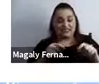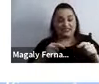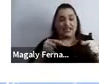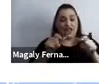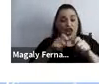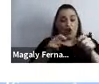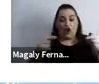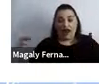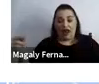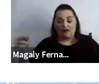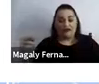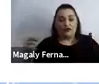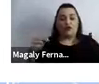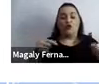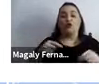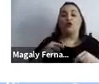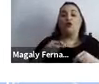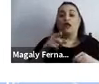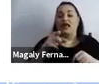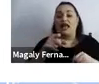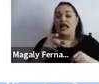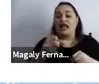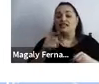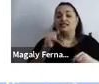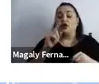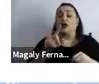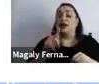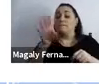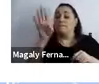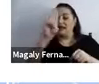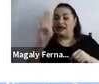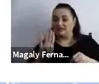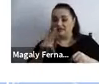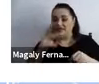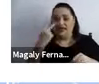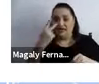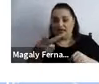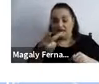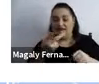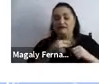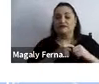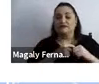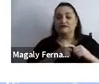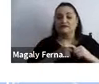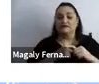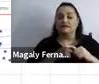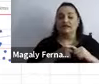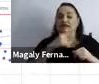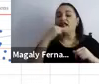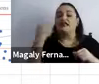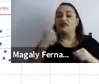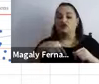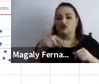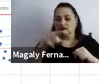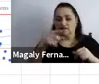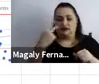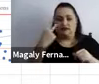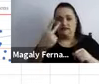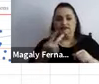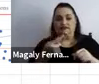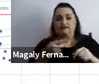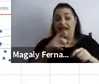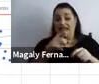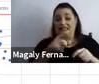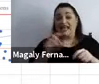inequidad subnacional. Esta sería la distribución de inequidad en Brasil, esta sería la de Rusia. Esta sería